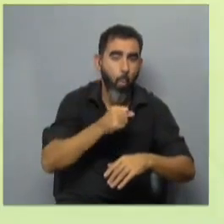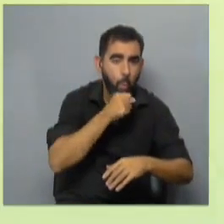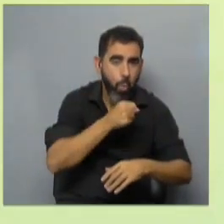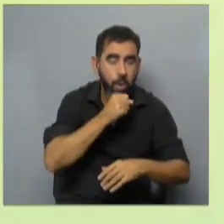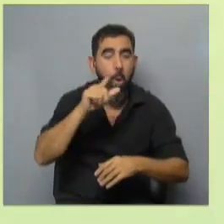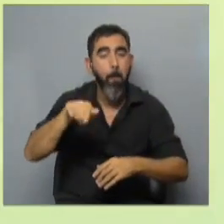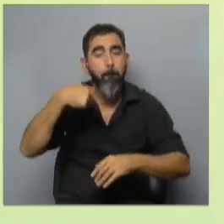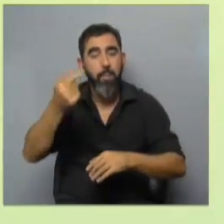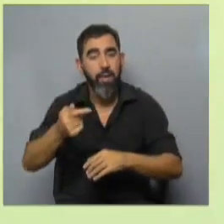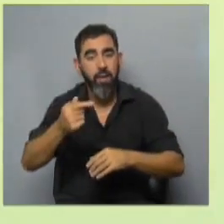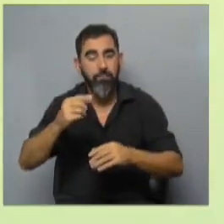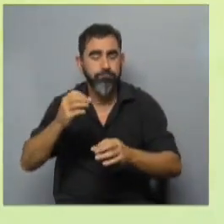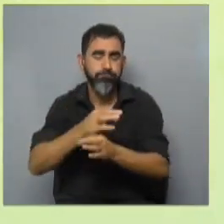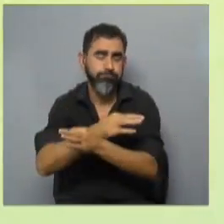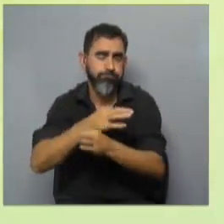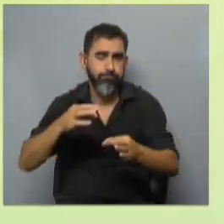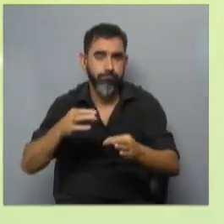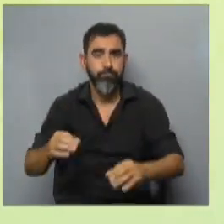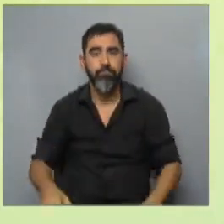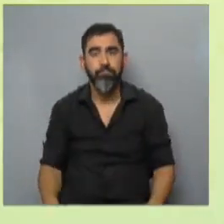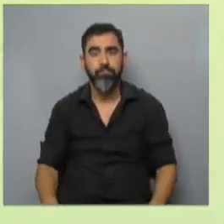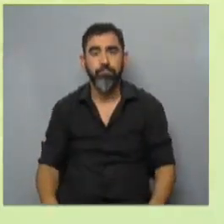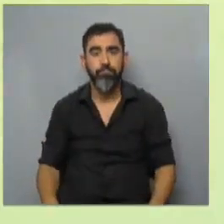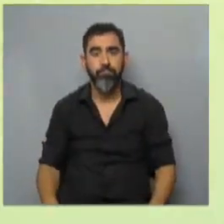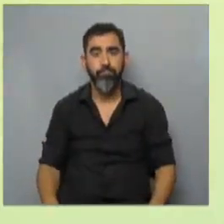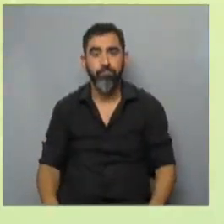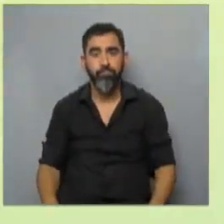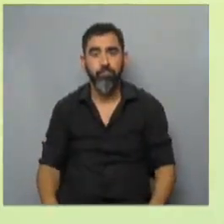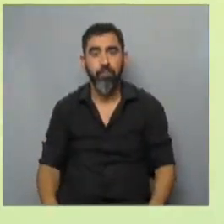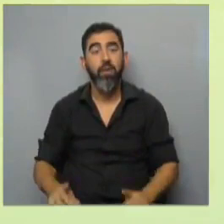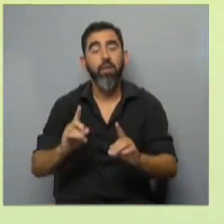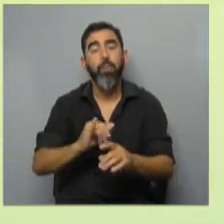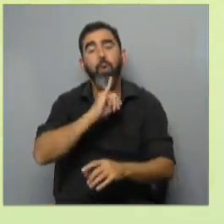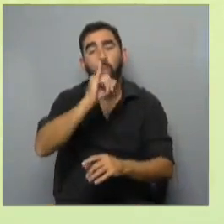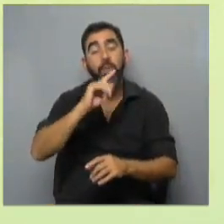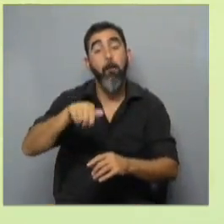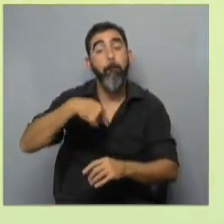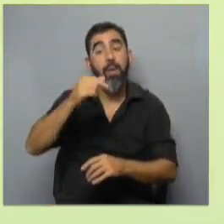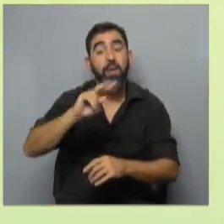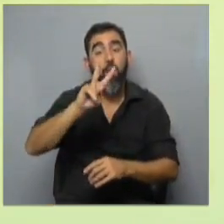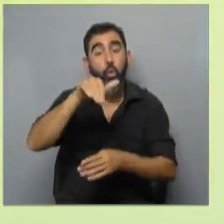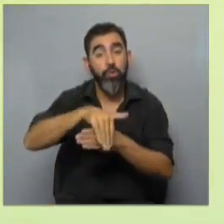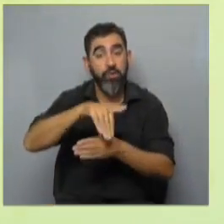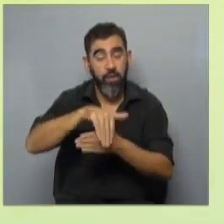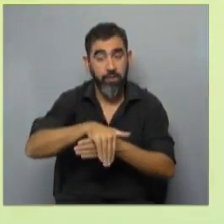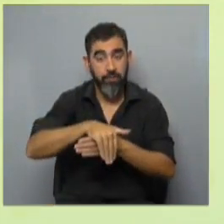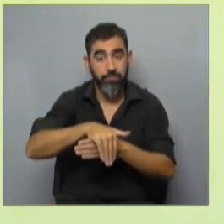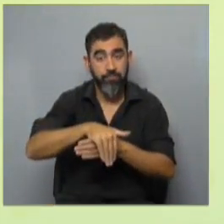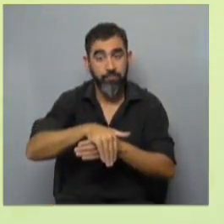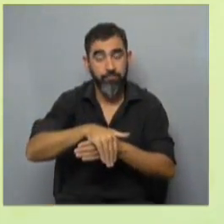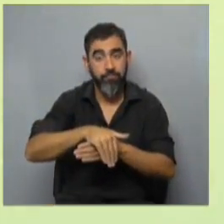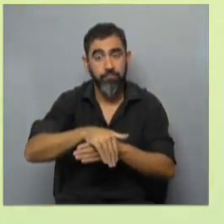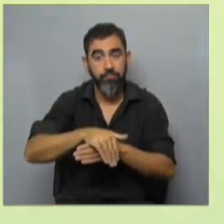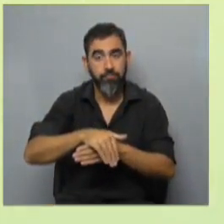va a dar un espectáculo fuera de serie gracias y bueno contables también justamente maestros de las 14 horas y ha pasado